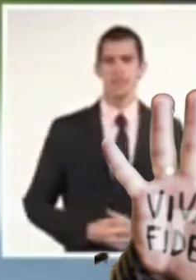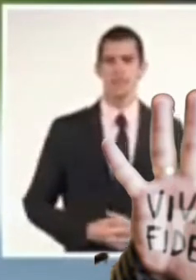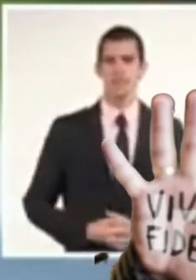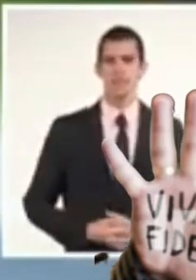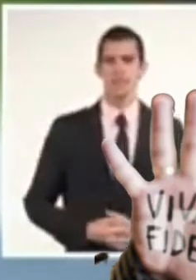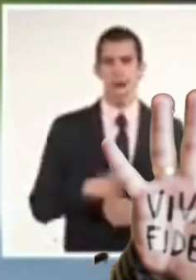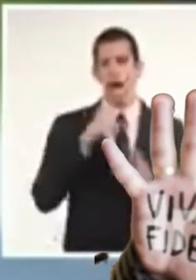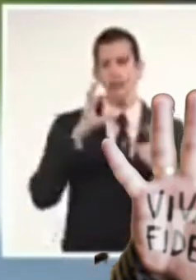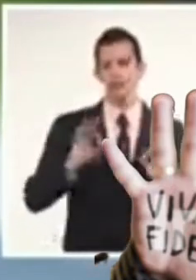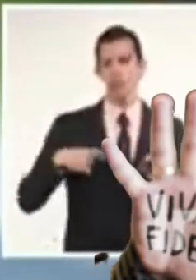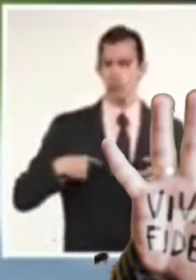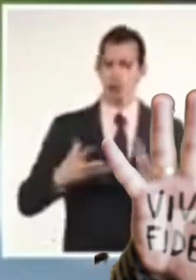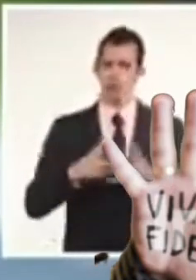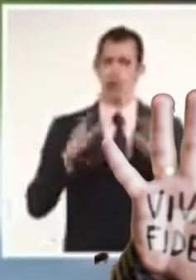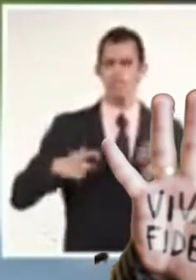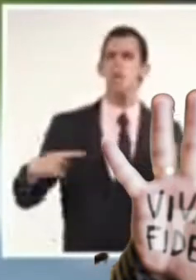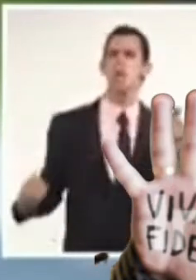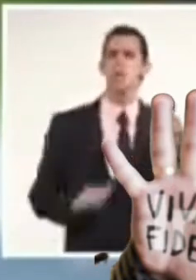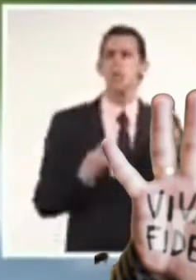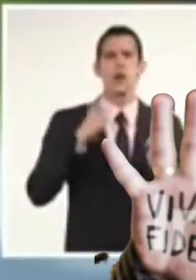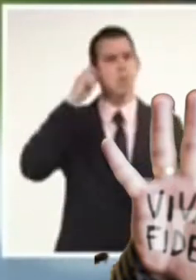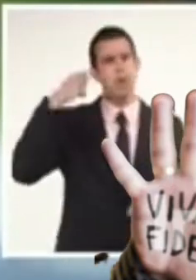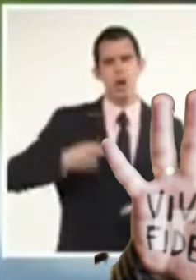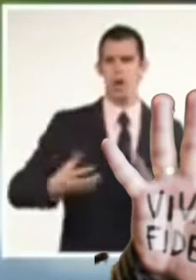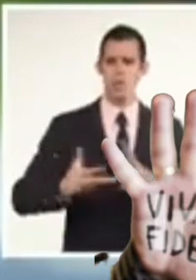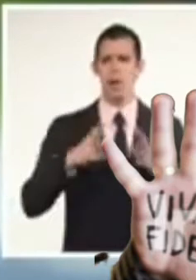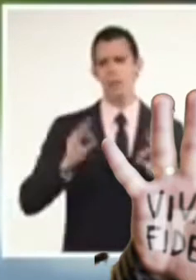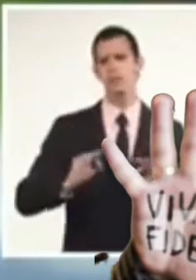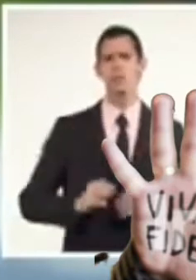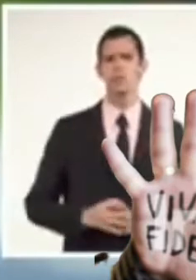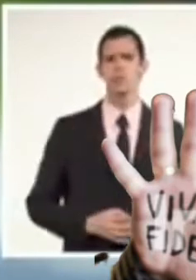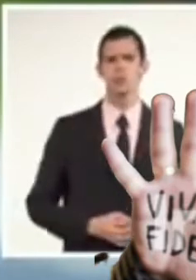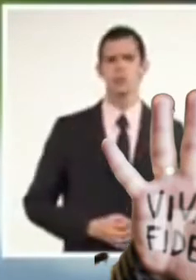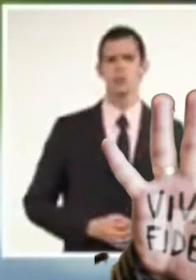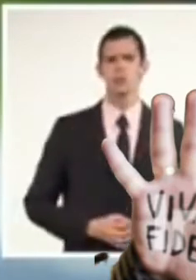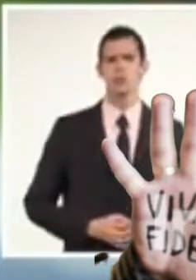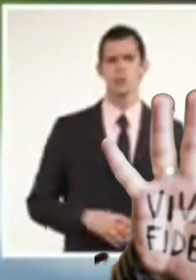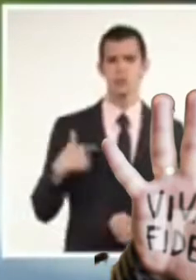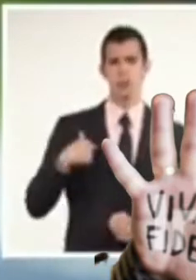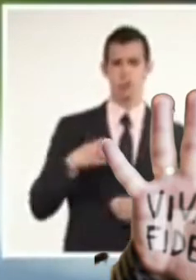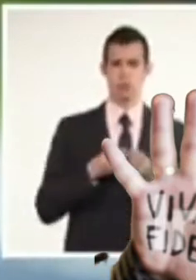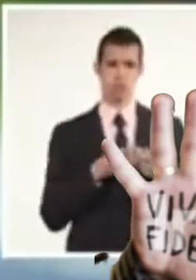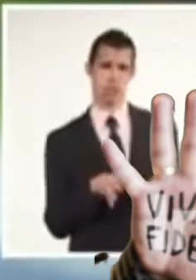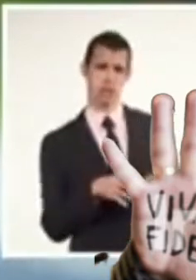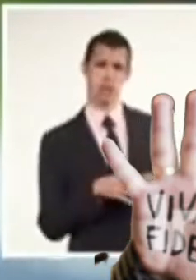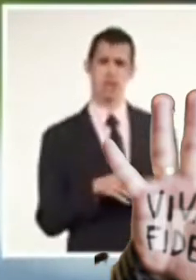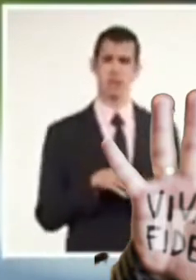sobre todo guerrera. Eso sí, no me voy a rendir.